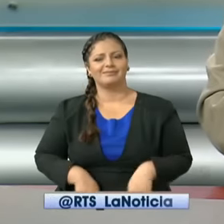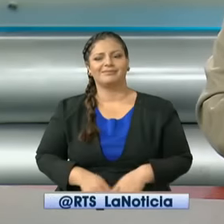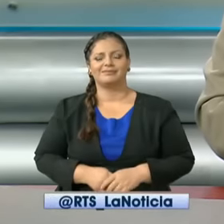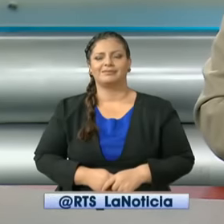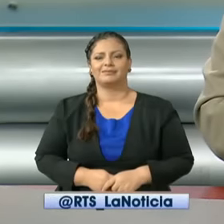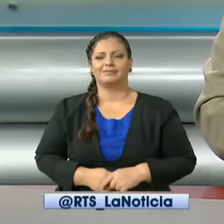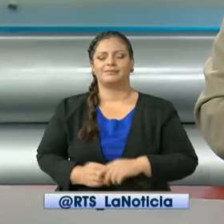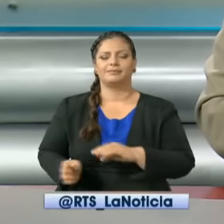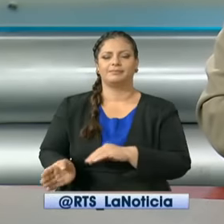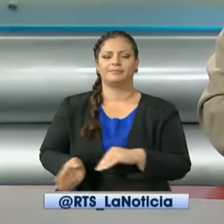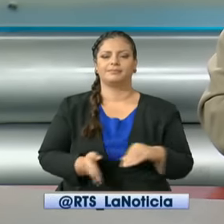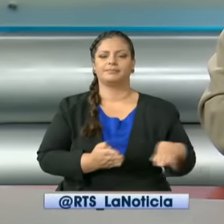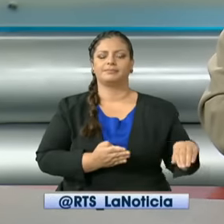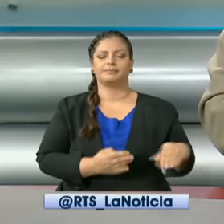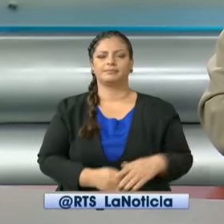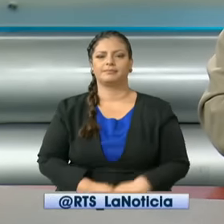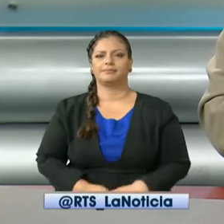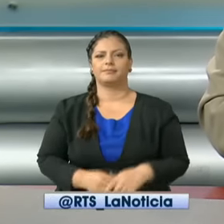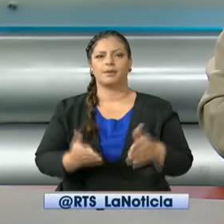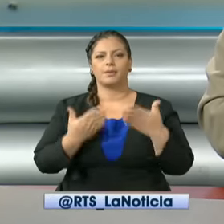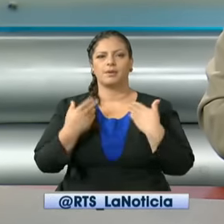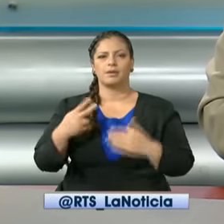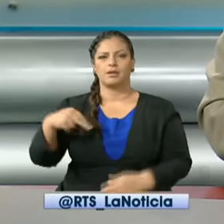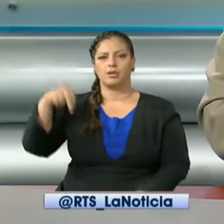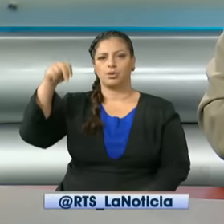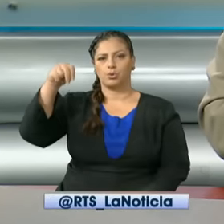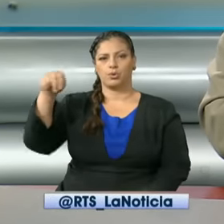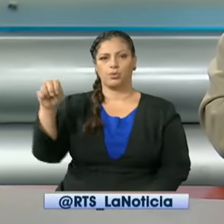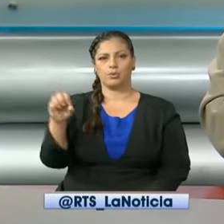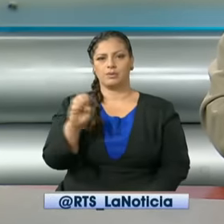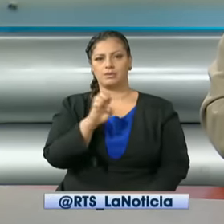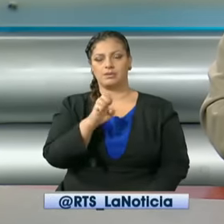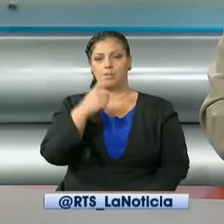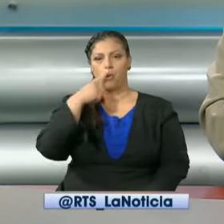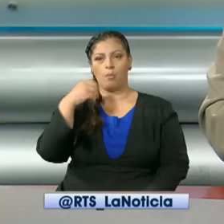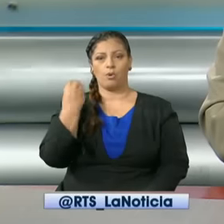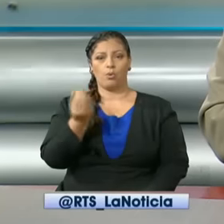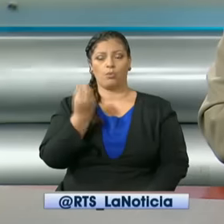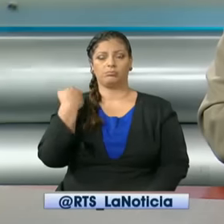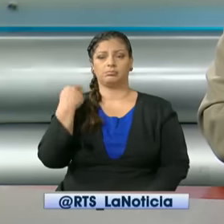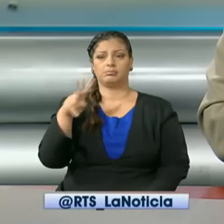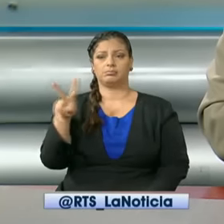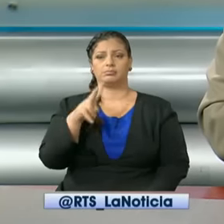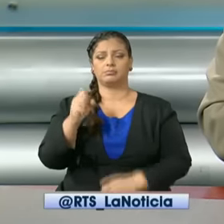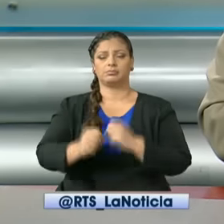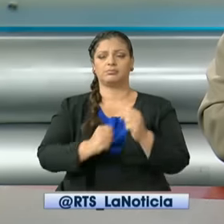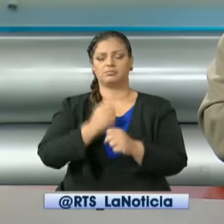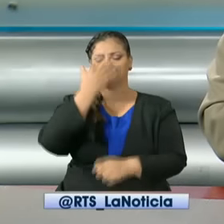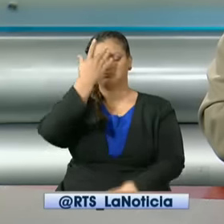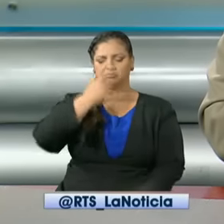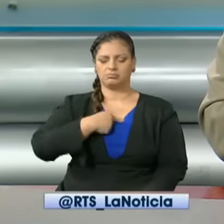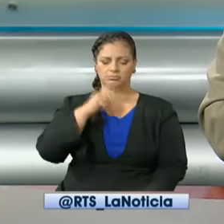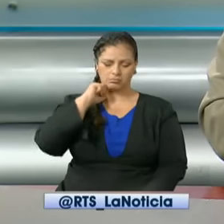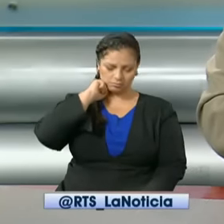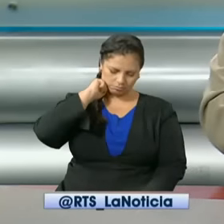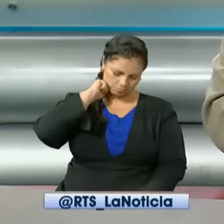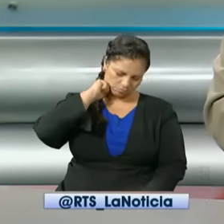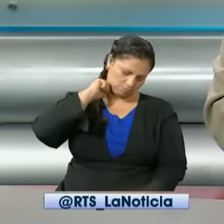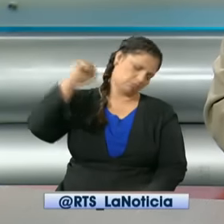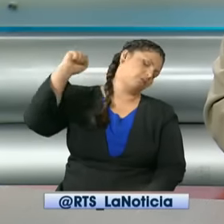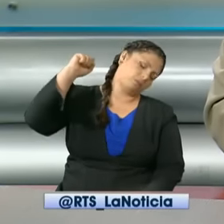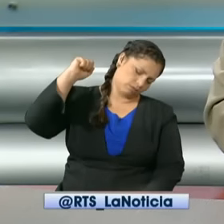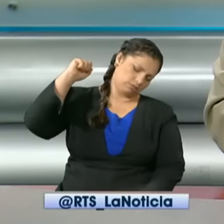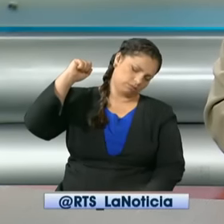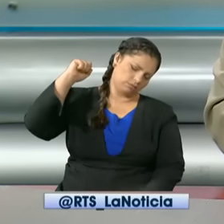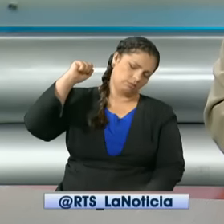de Guayaquil, un joven de 22 años se ahorcó. La policía y fiscalía investigan qué pudo haber motivado